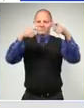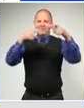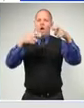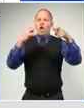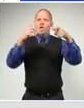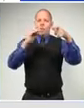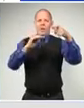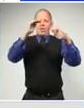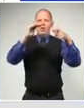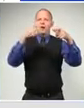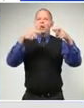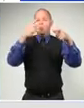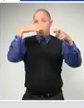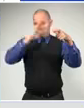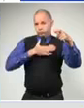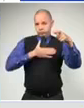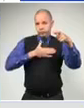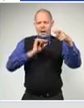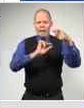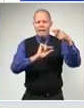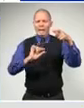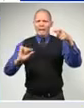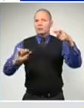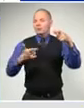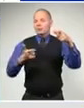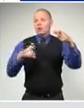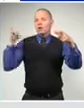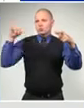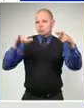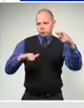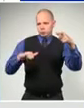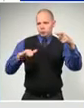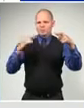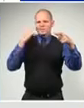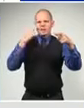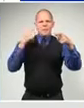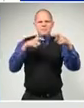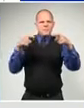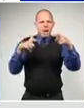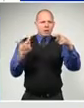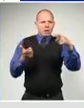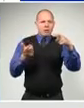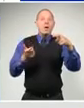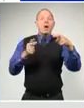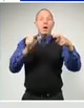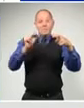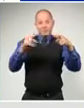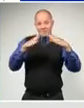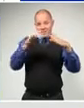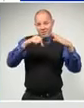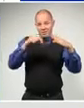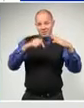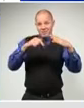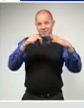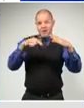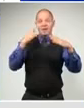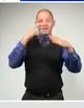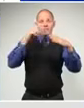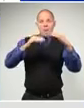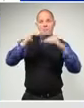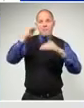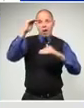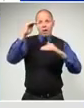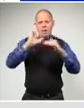importado es muy inferior, cada día lo damos en detalle, y en cuanto al comportamiento y el número de